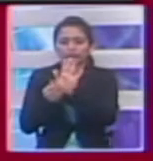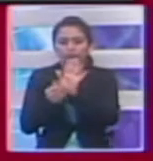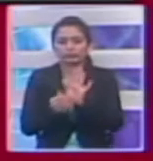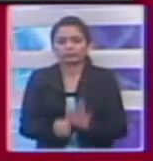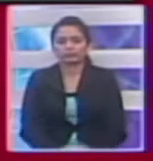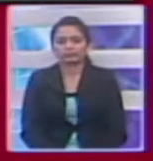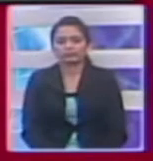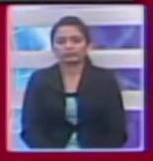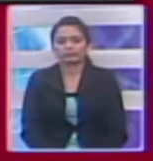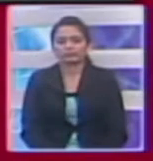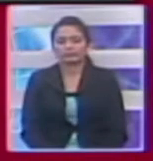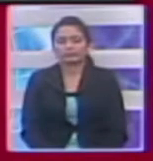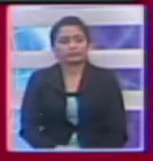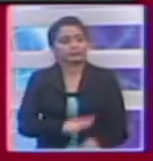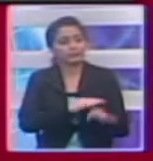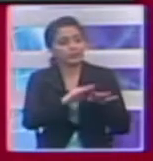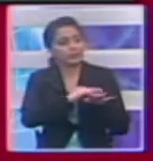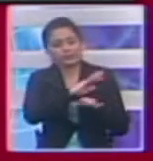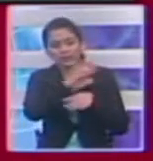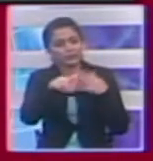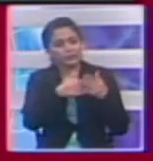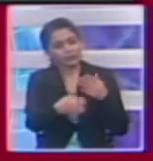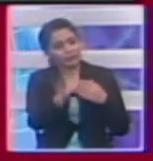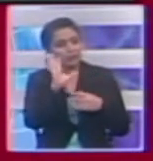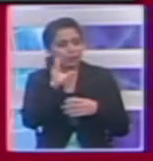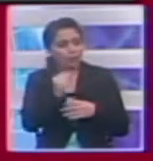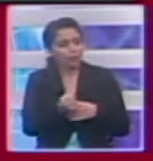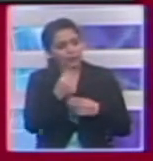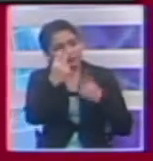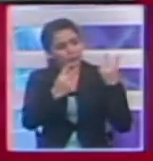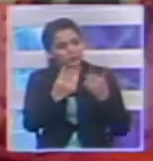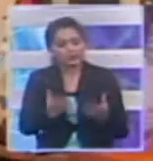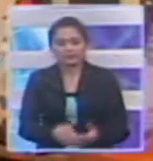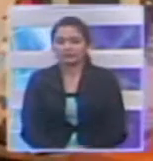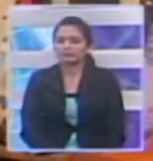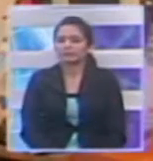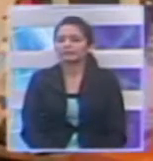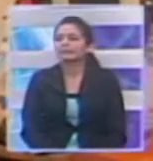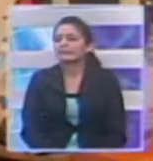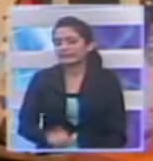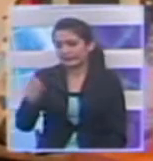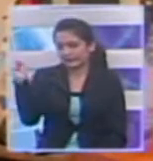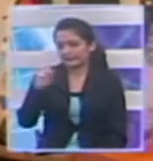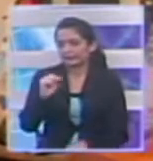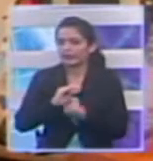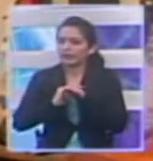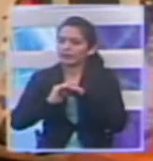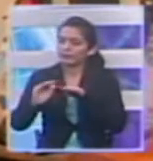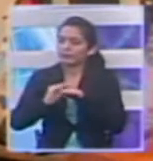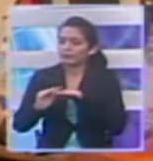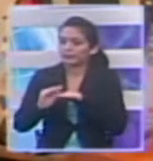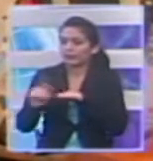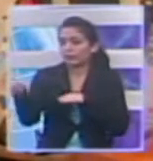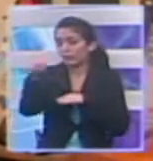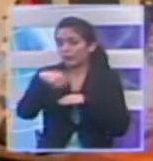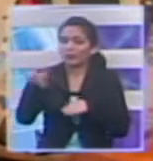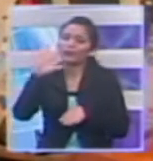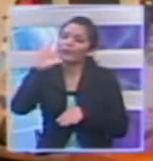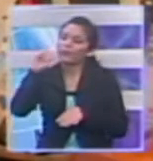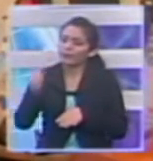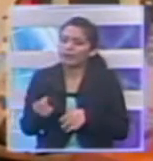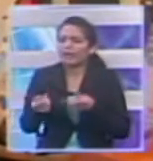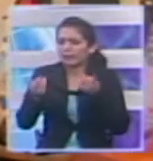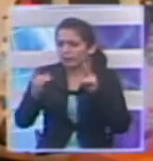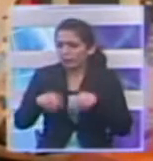haga una invitación para todos los cuencanos que visiten este fin de semana Expo Cuero. Mire, una invitación sobre todo a toda la ciudad de Cuenca y a sus